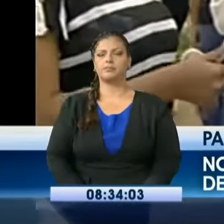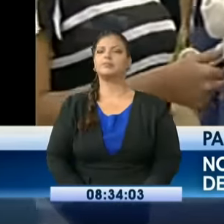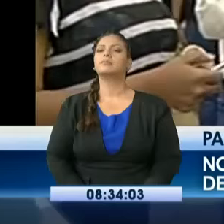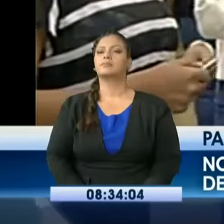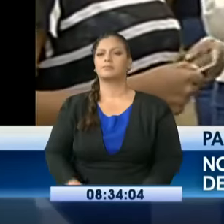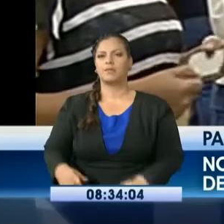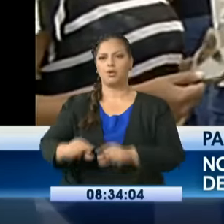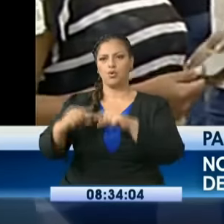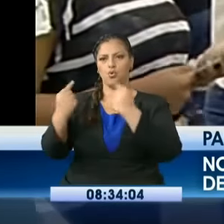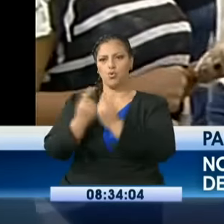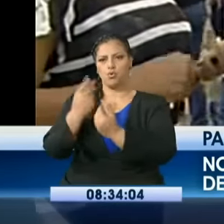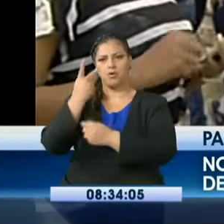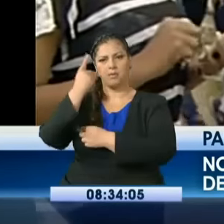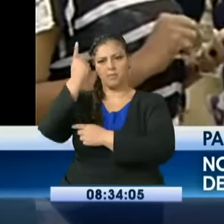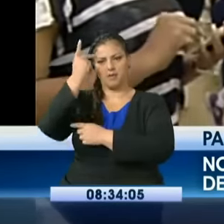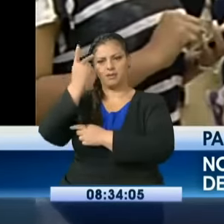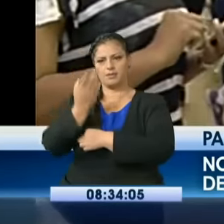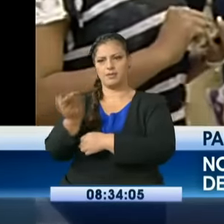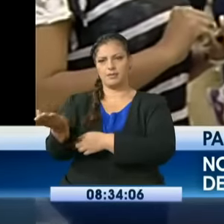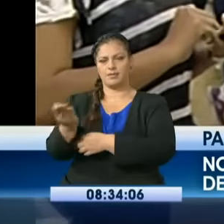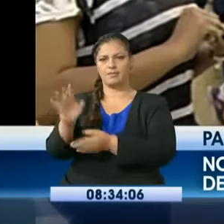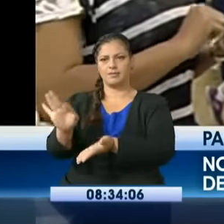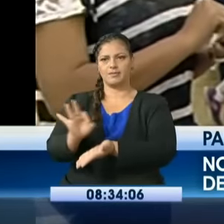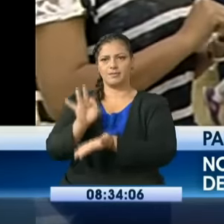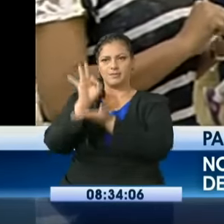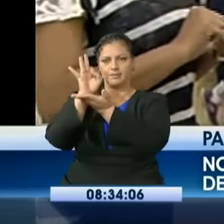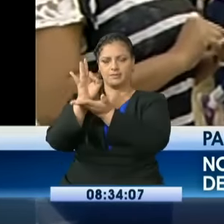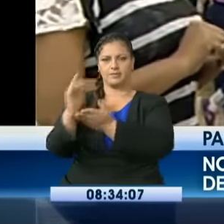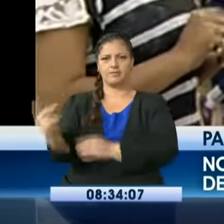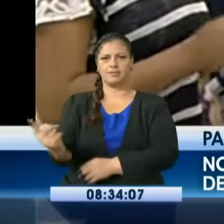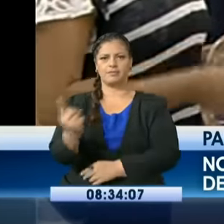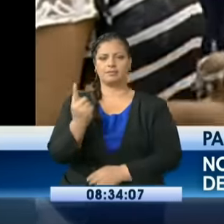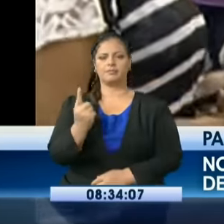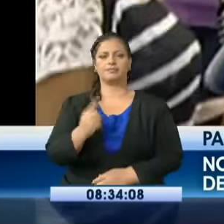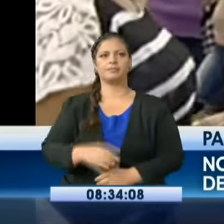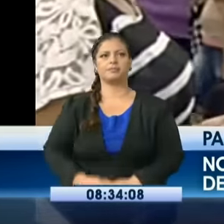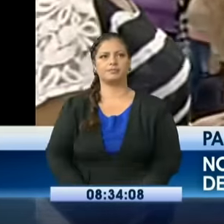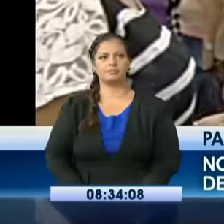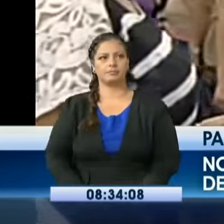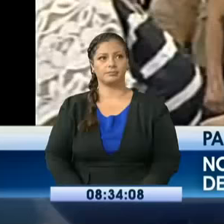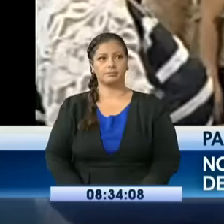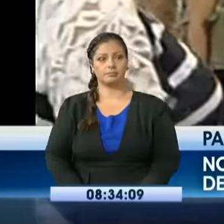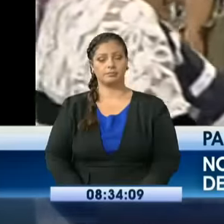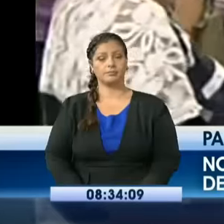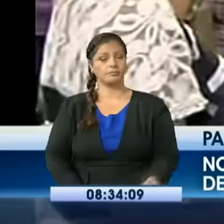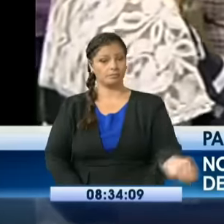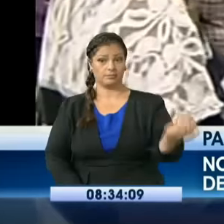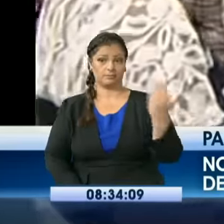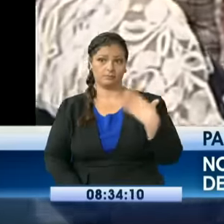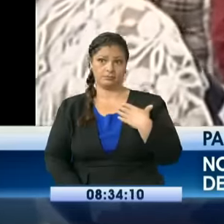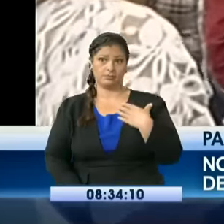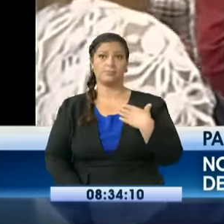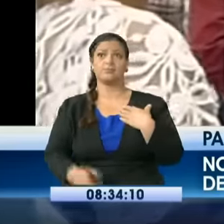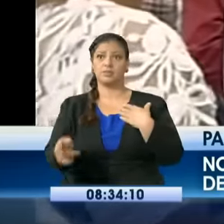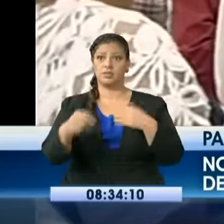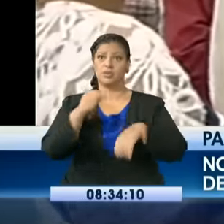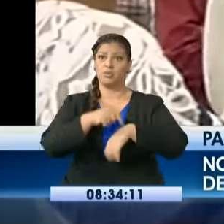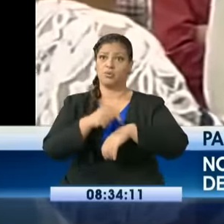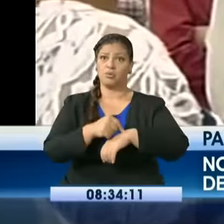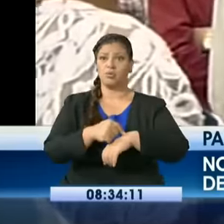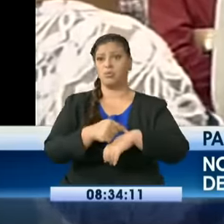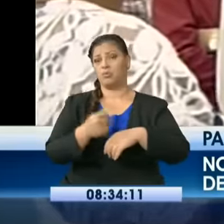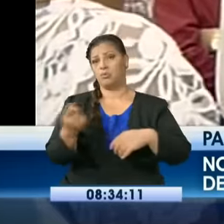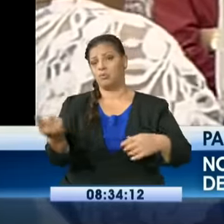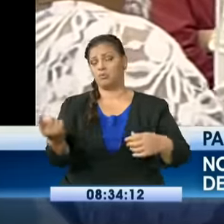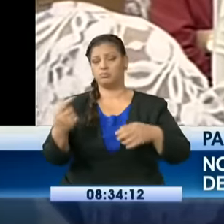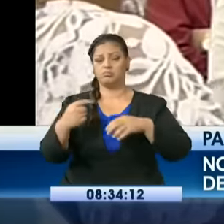de los padres de familia que están pidiendo que se los deje ingresar con el vehículo. Ella manifiesta que se forma dentro un desorden y un peligro para los niños que